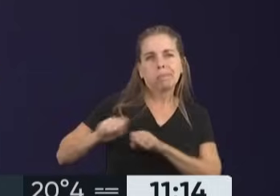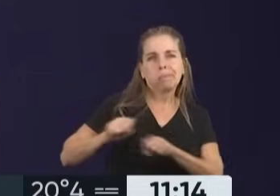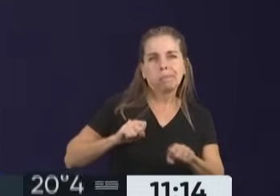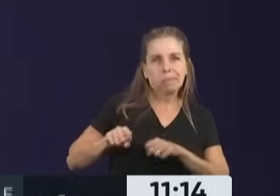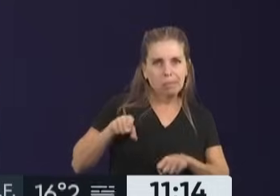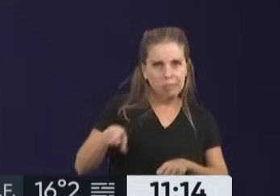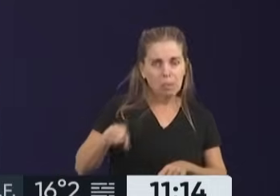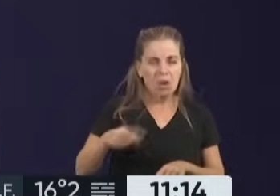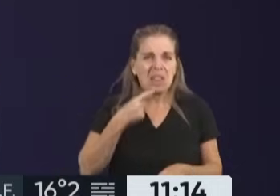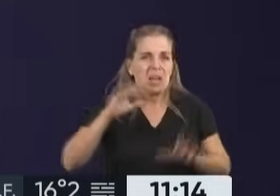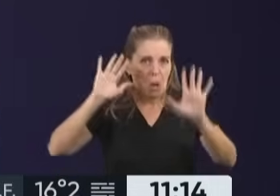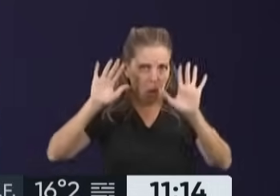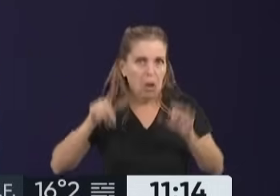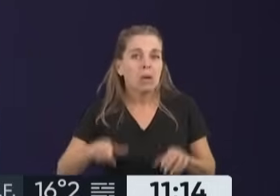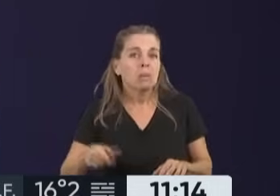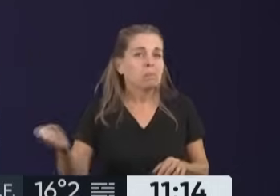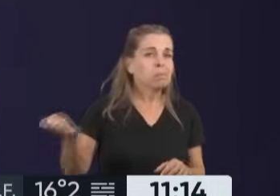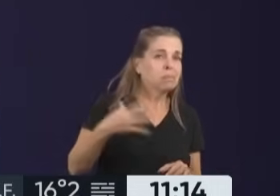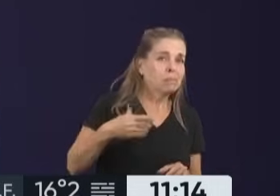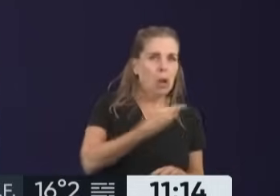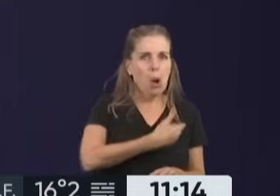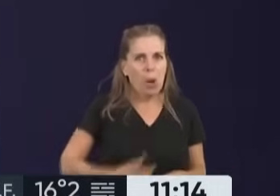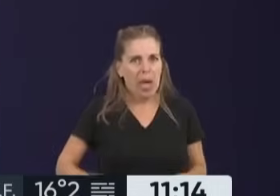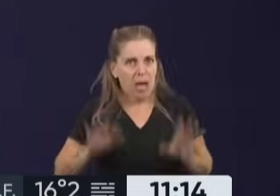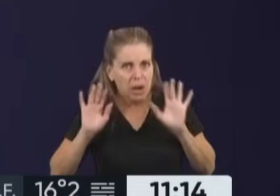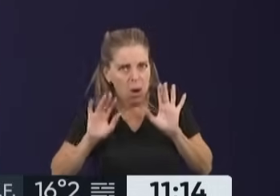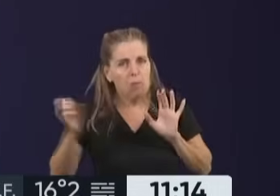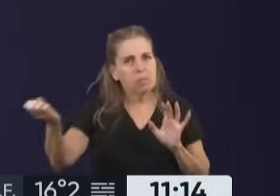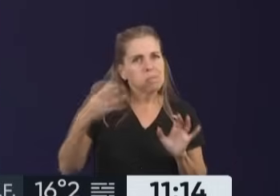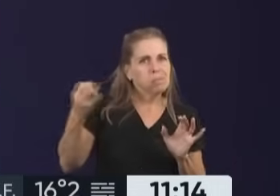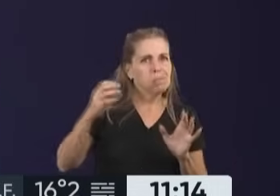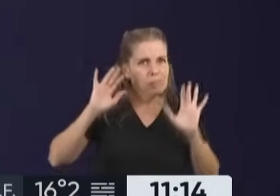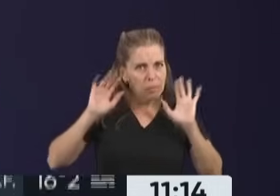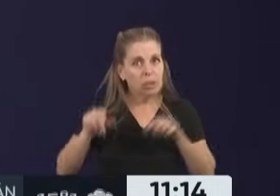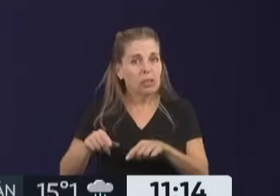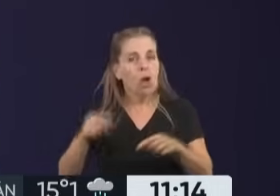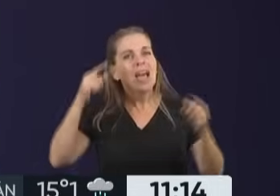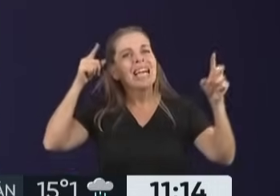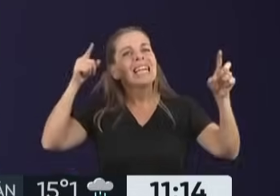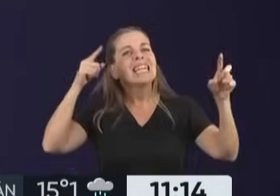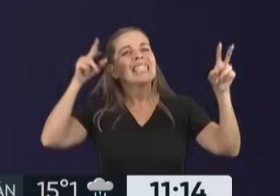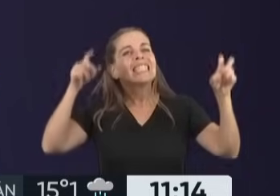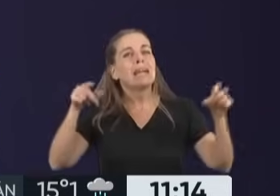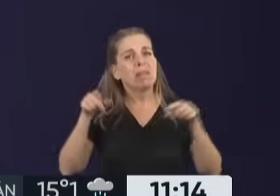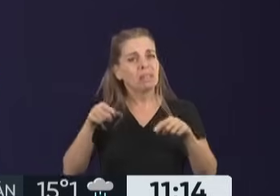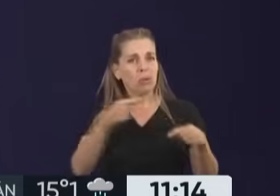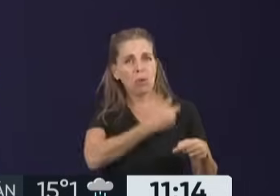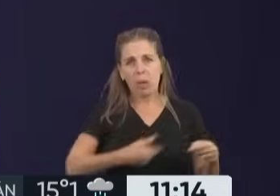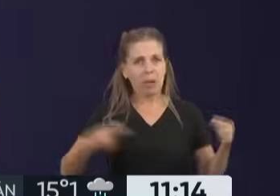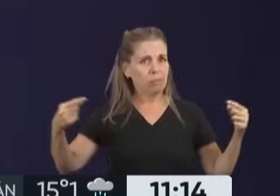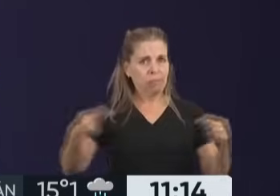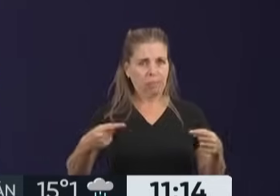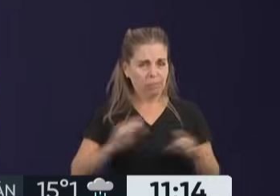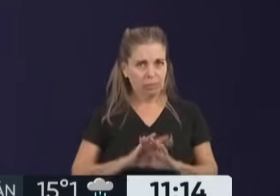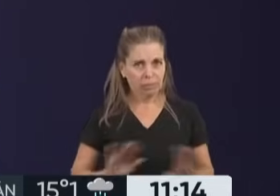ese título que no está tan lejos de ser compatible, no solo con nosotros, sino con nuestra ideología y con lo que venimos diciendo desde hace muchísimo